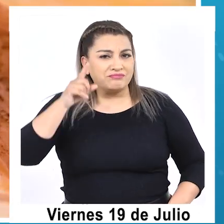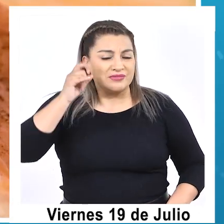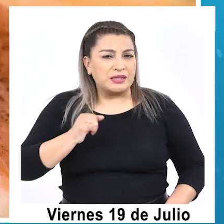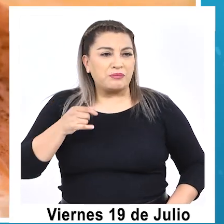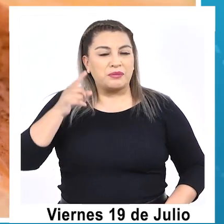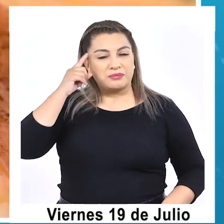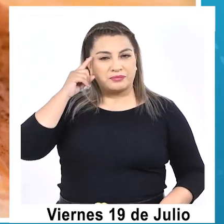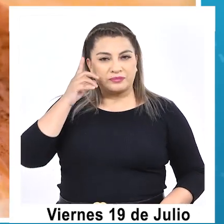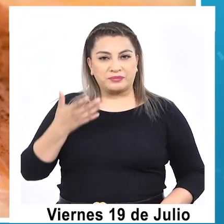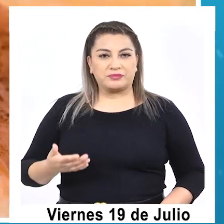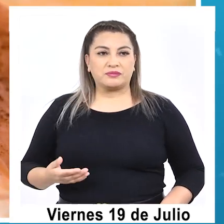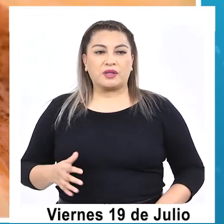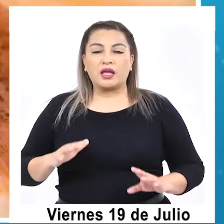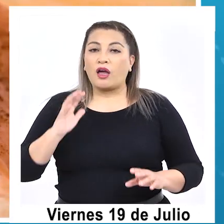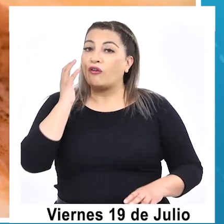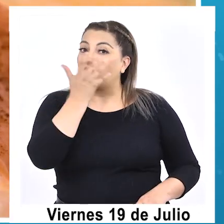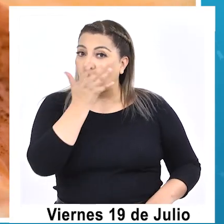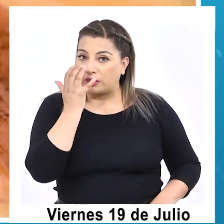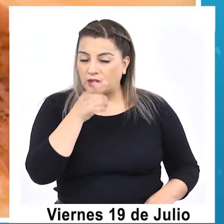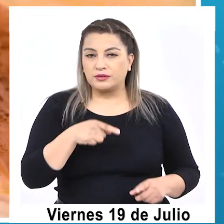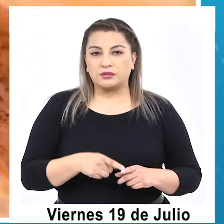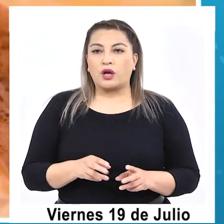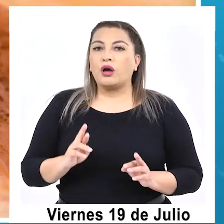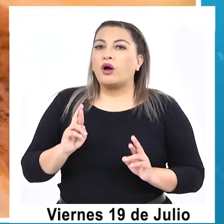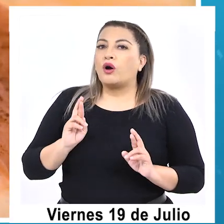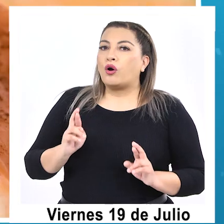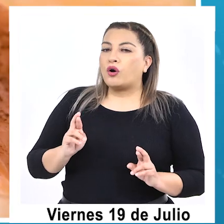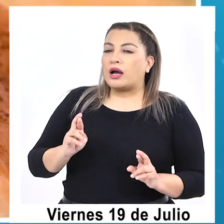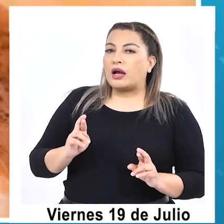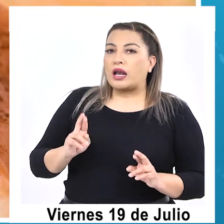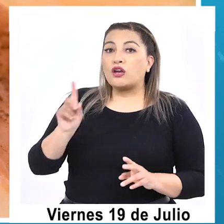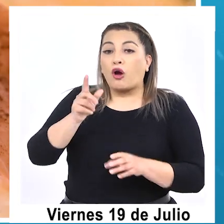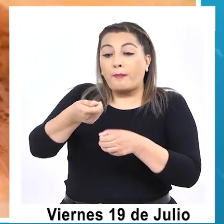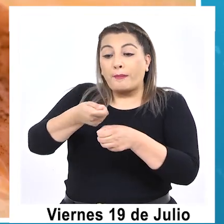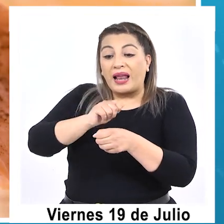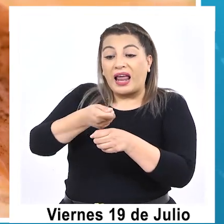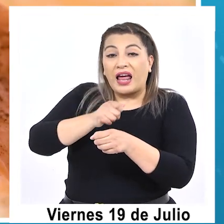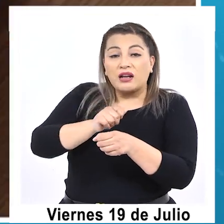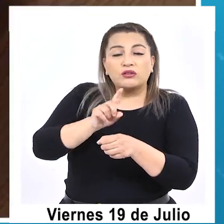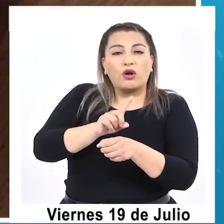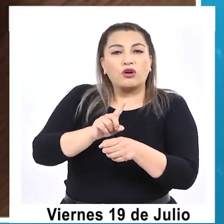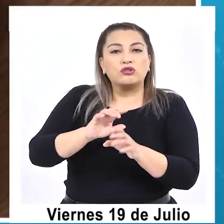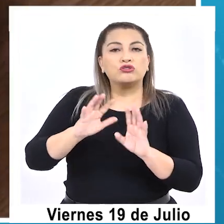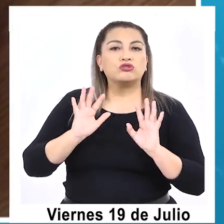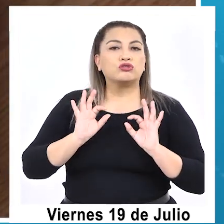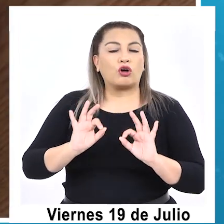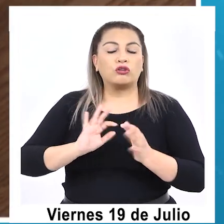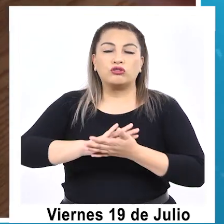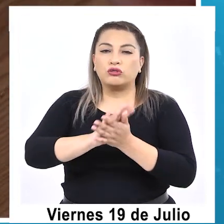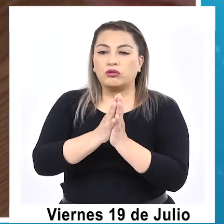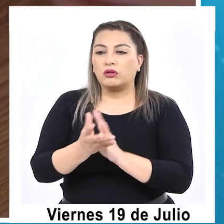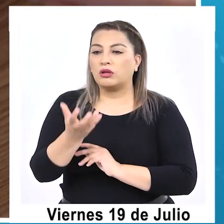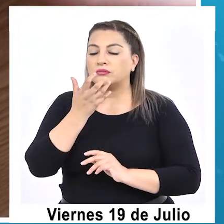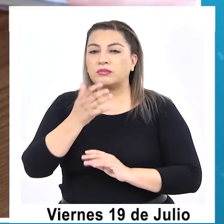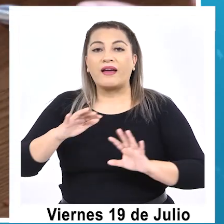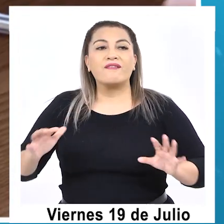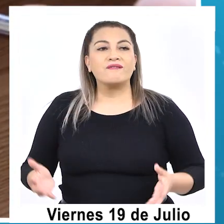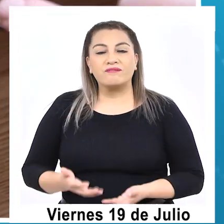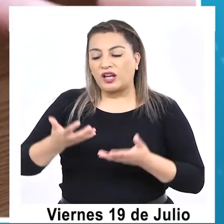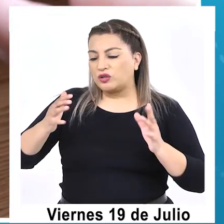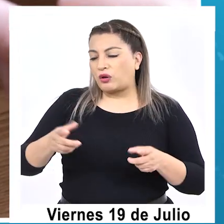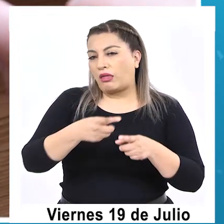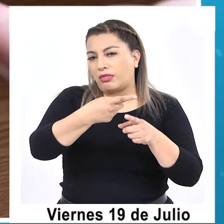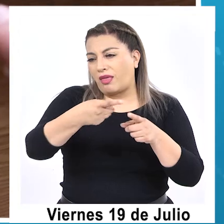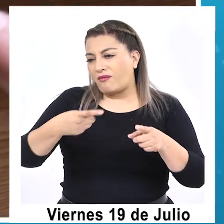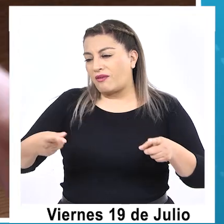nos dice la evidencia. Frutas, ojalá con su cáscara, no procesada, lo más natural posible. Verduras